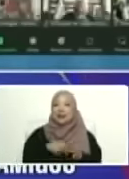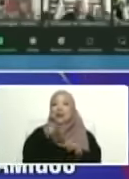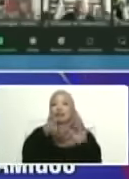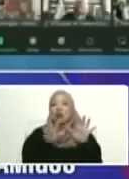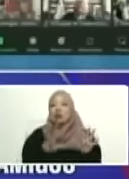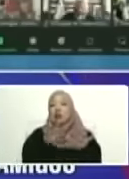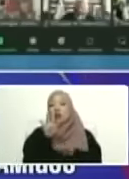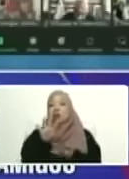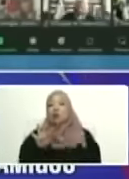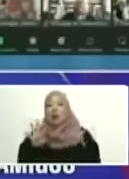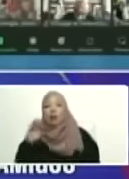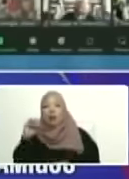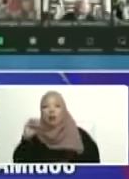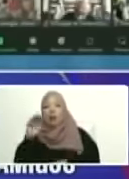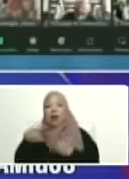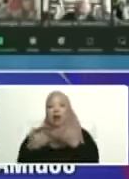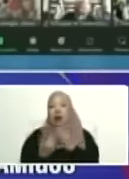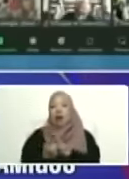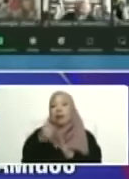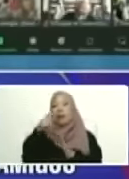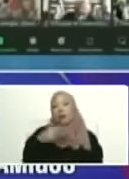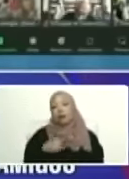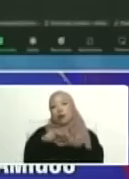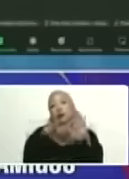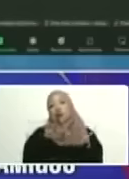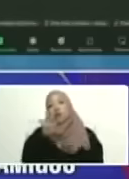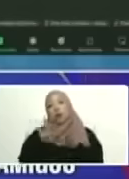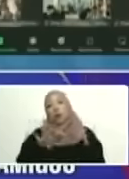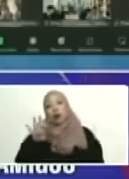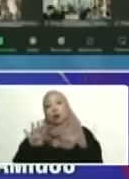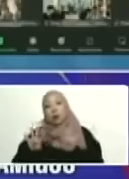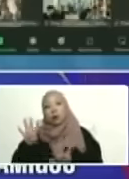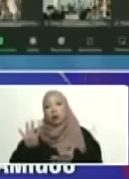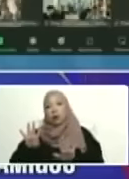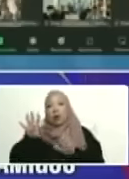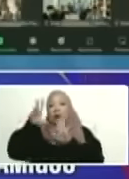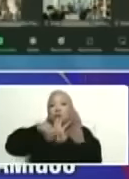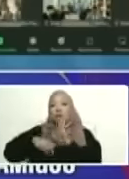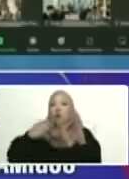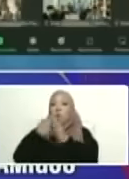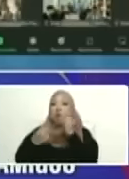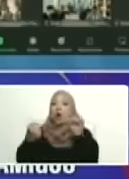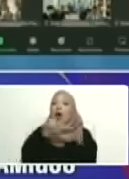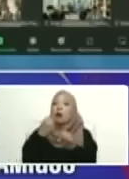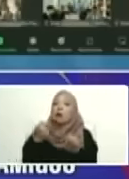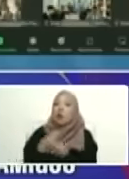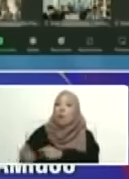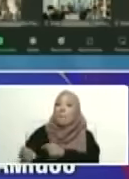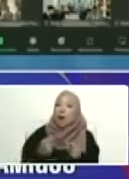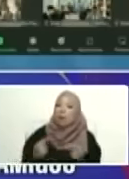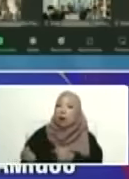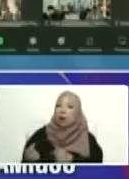1840-1899, de agresión imperial, despojo y fraude arbitral.